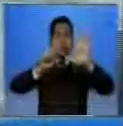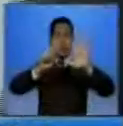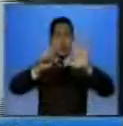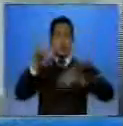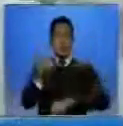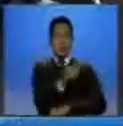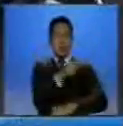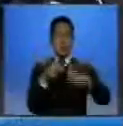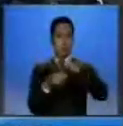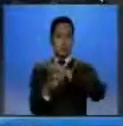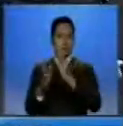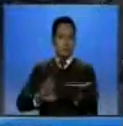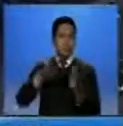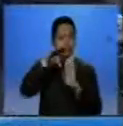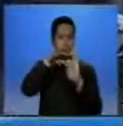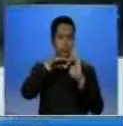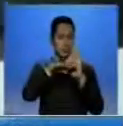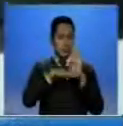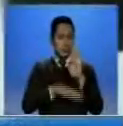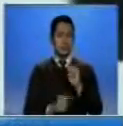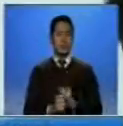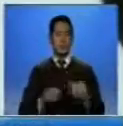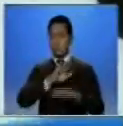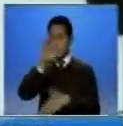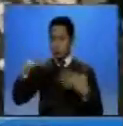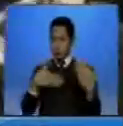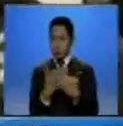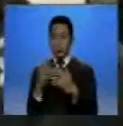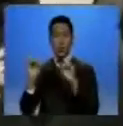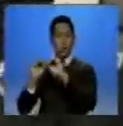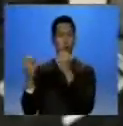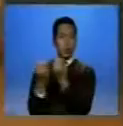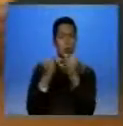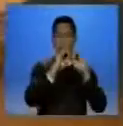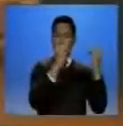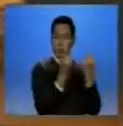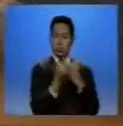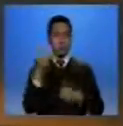tema de seguridad trabaja juntos en pro de seguir mejorando el sistema. Desde el